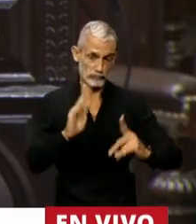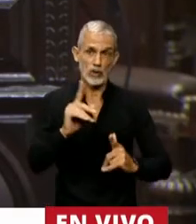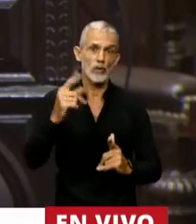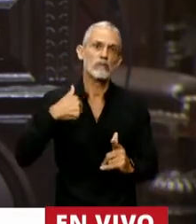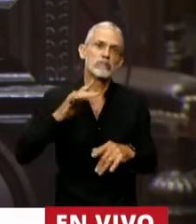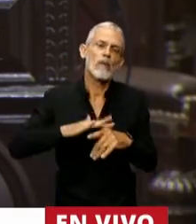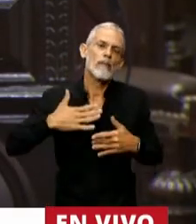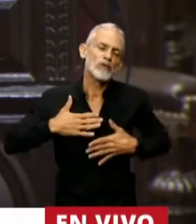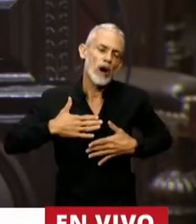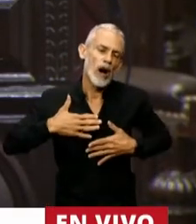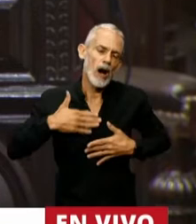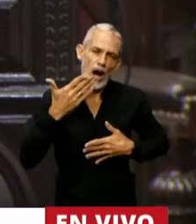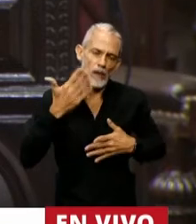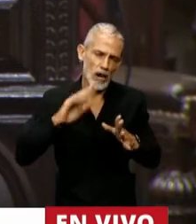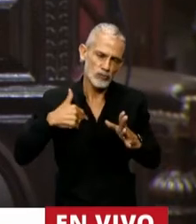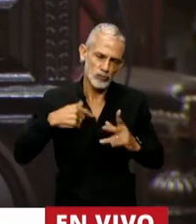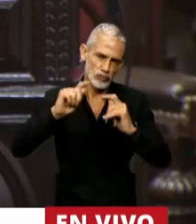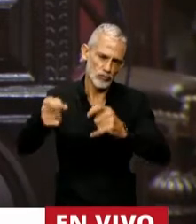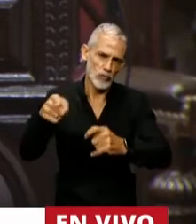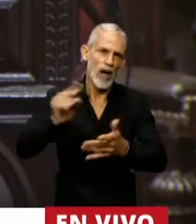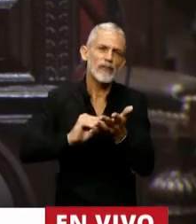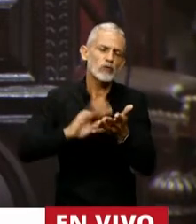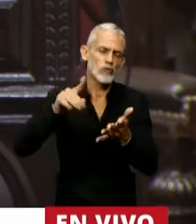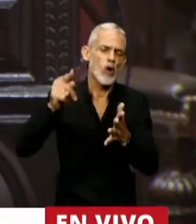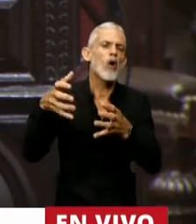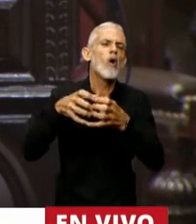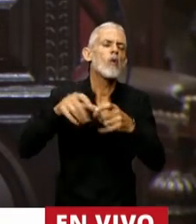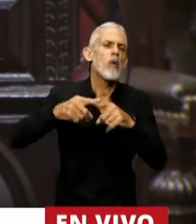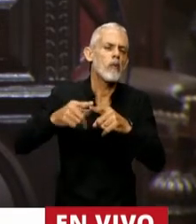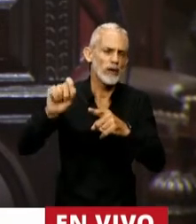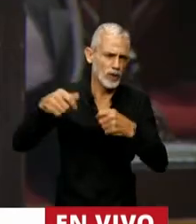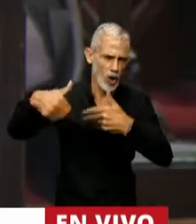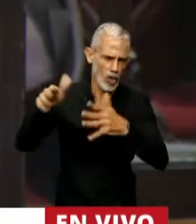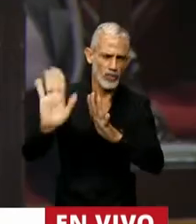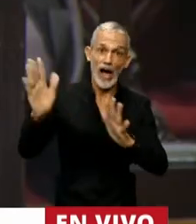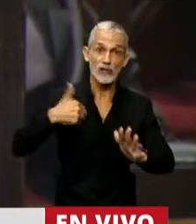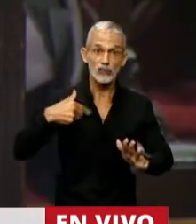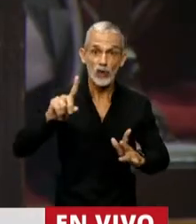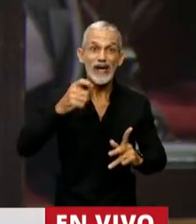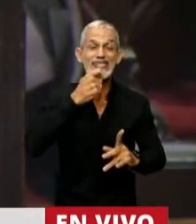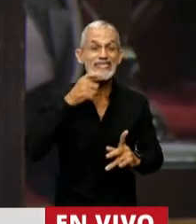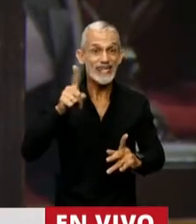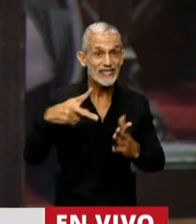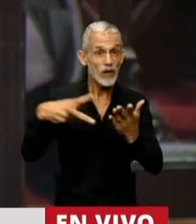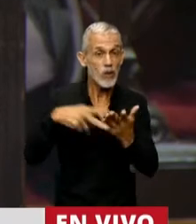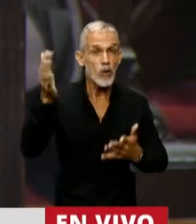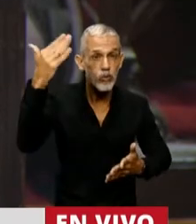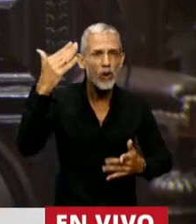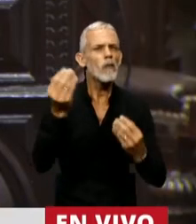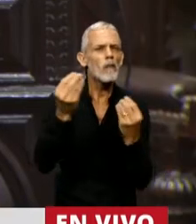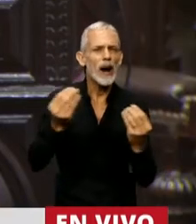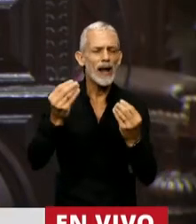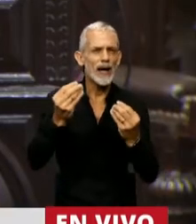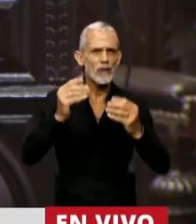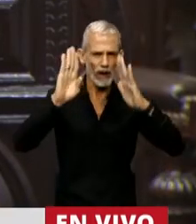me toca ahora hablar. No le voy a dar la interrupción que se lo dé a algún miembro de su propio bloque. Mucho menos cuando su intervención está